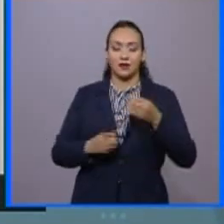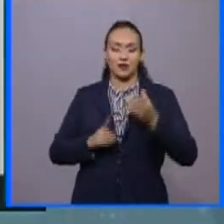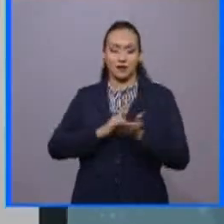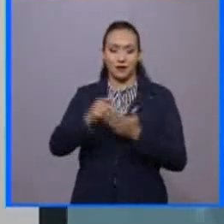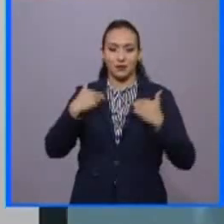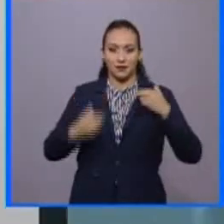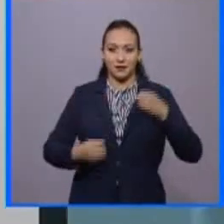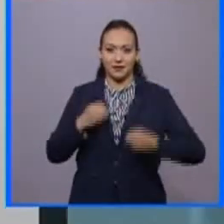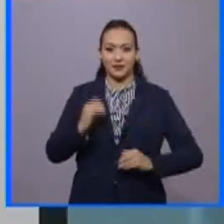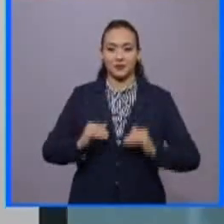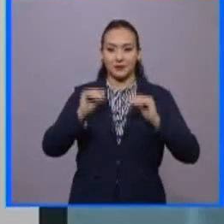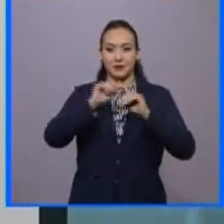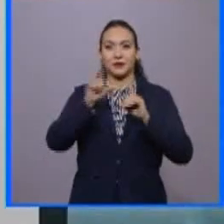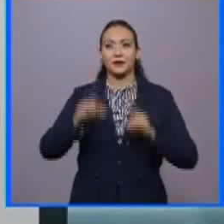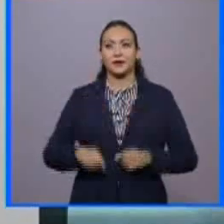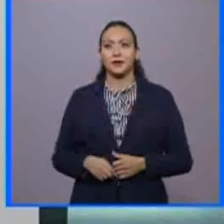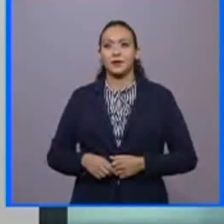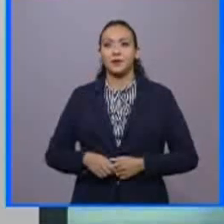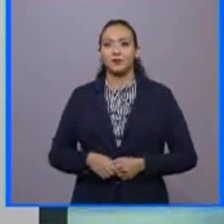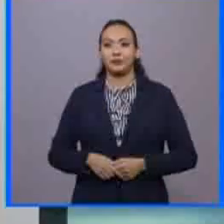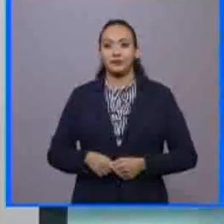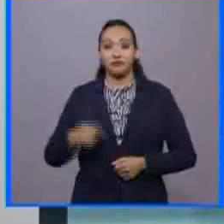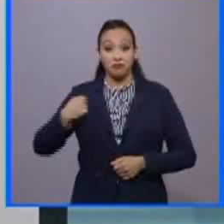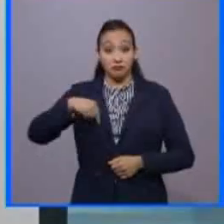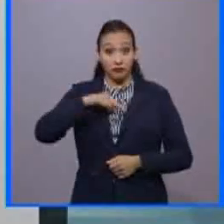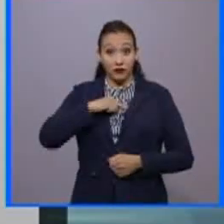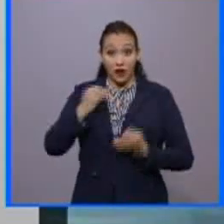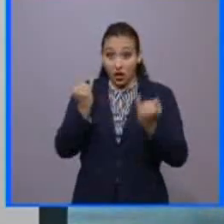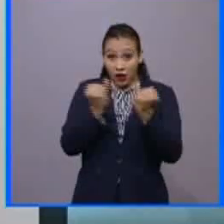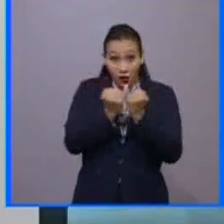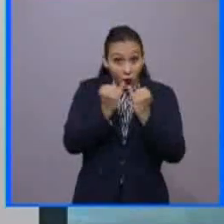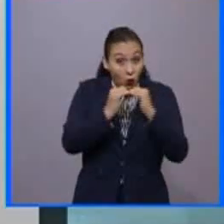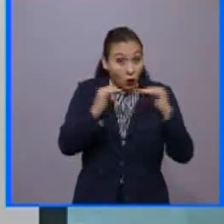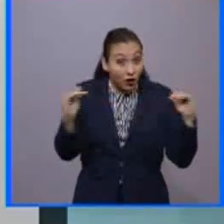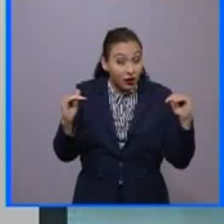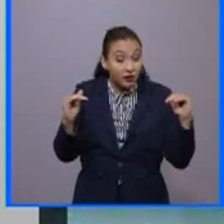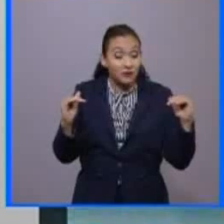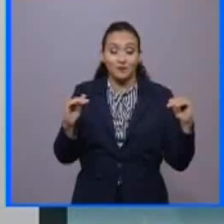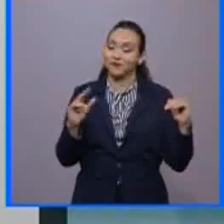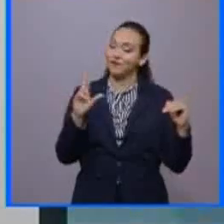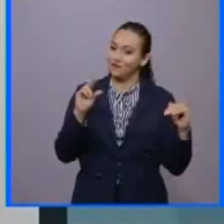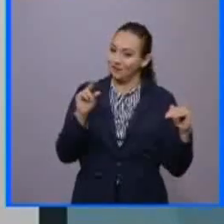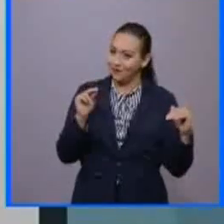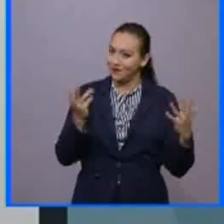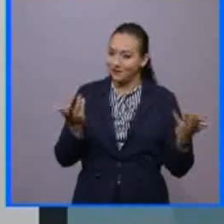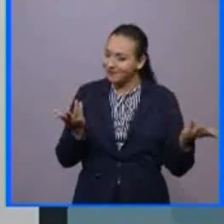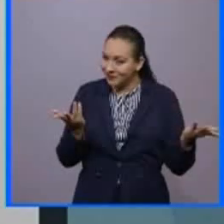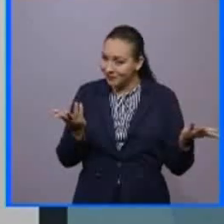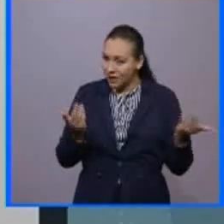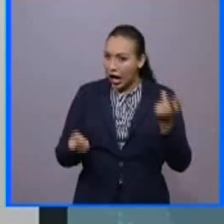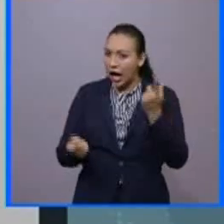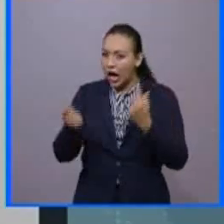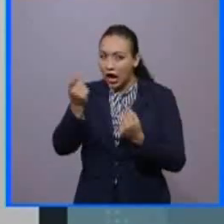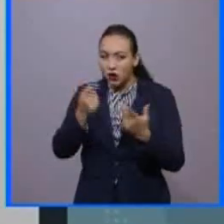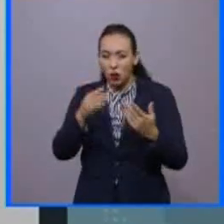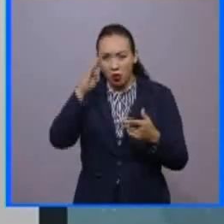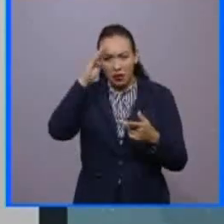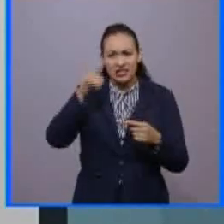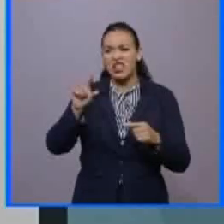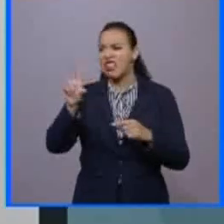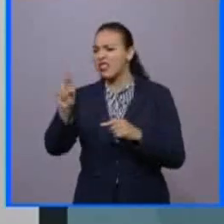Corte. No podemos ser considerados como iguales, ¿no? Y hay un recelo sistemático